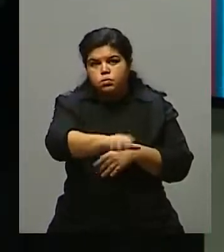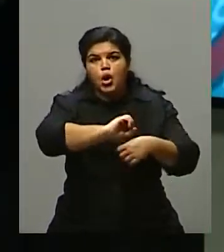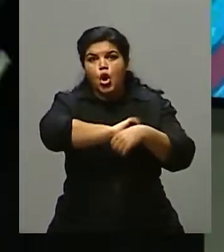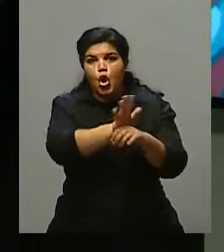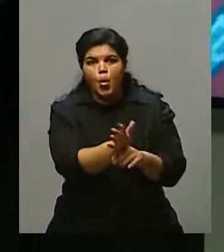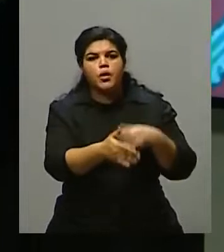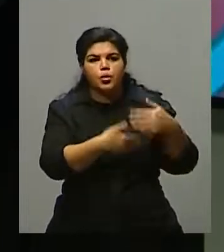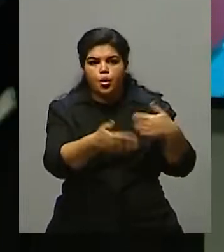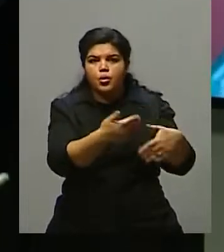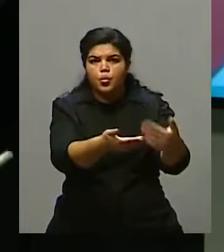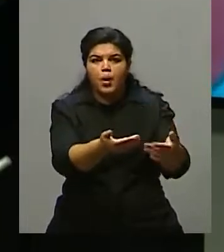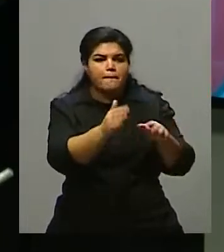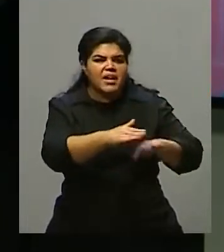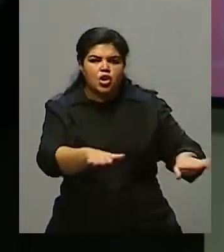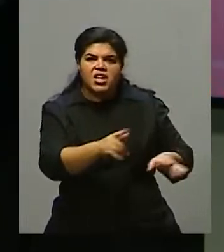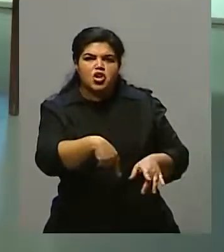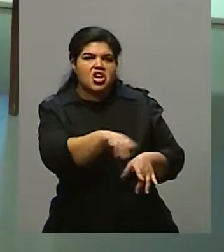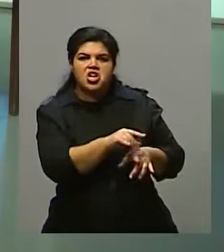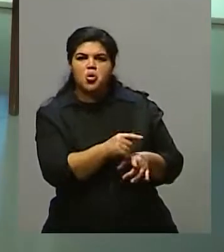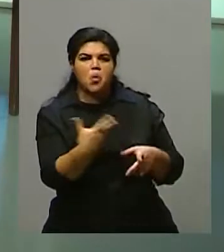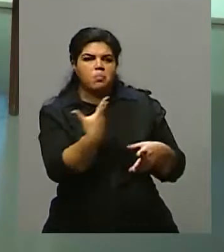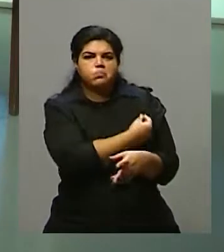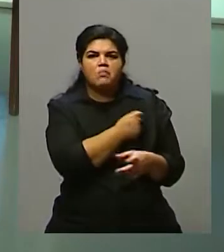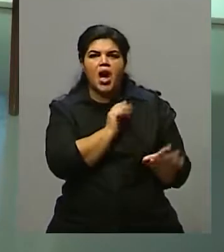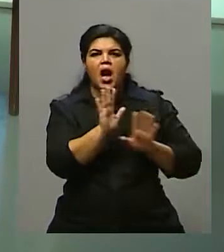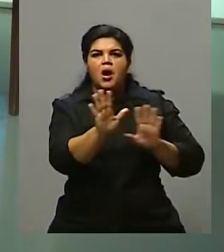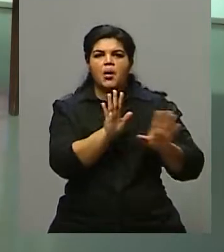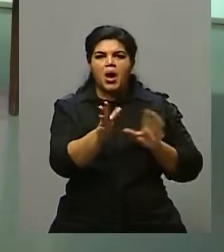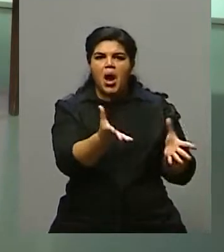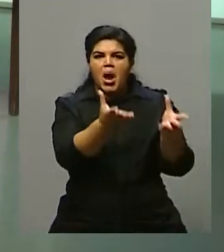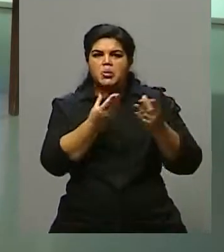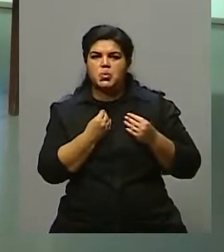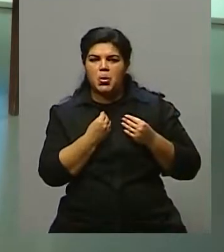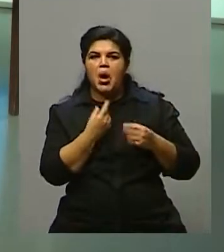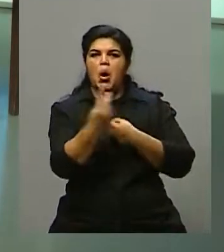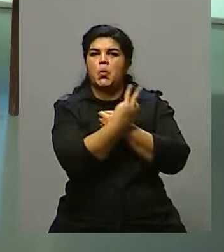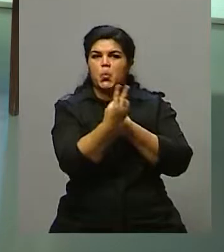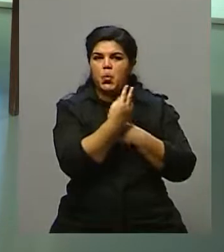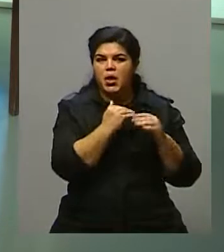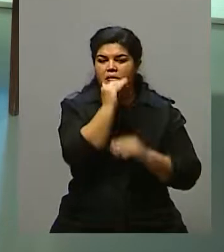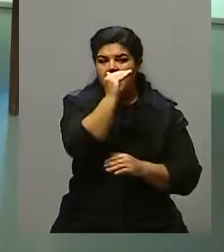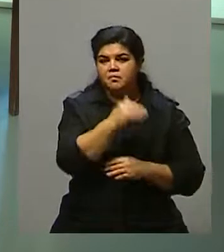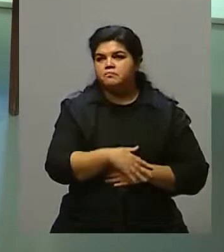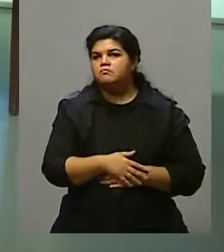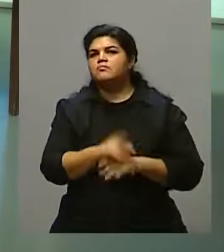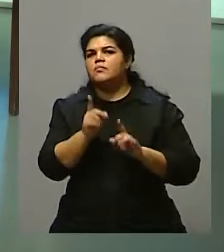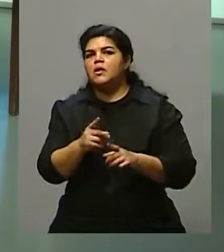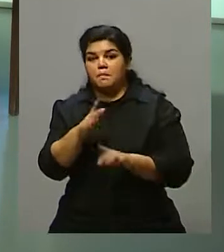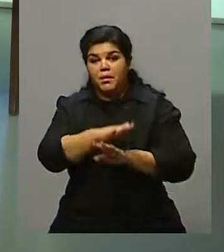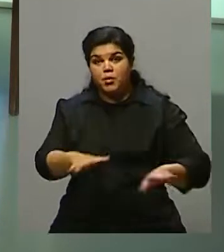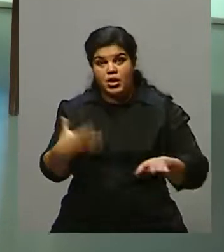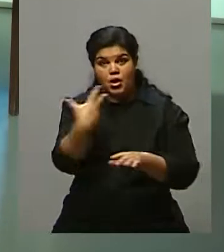presencia y que los chicos sigan sin ser los más afectados. Seguro, o sea, yo creo que la vacunación en pediatría no pensaría 3 beneficios principales.